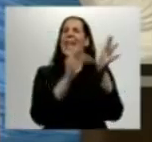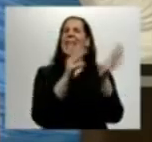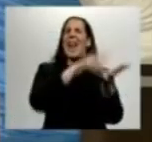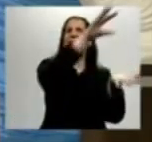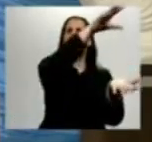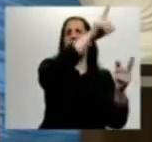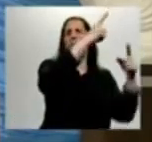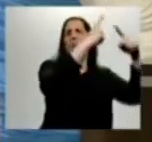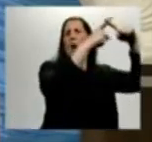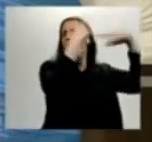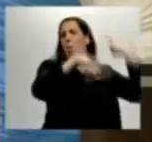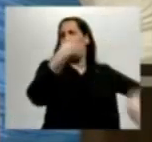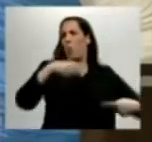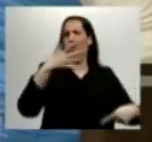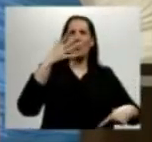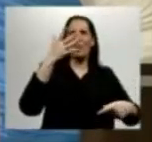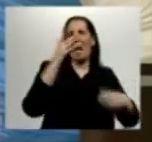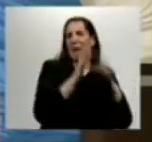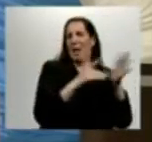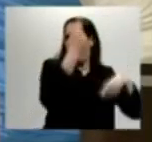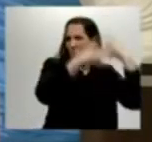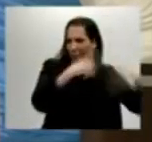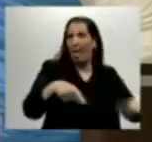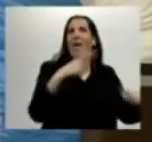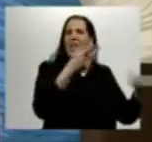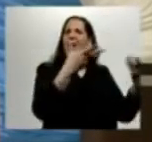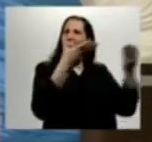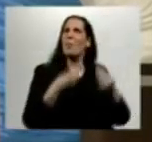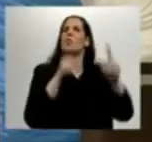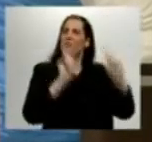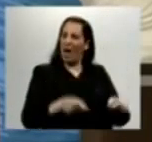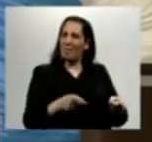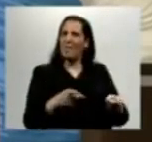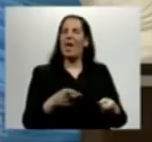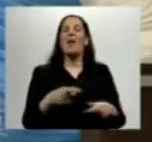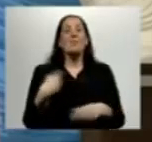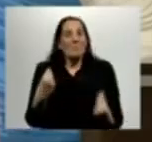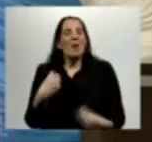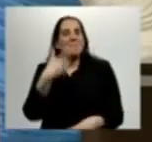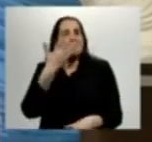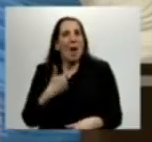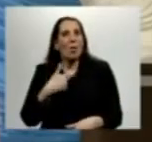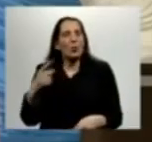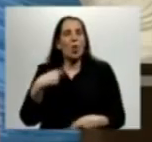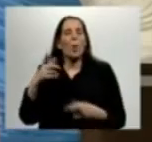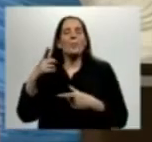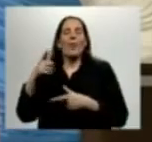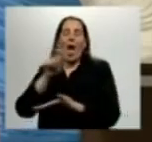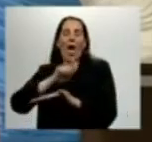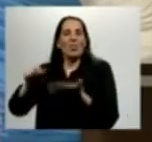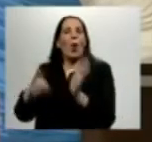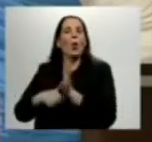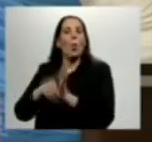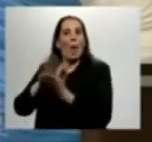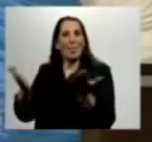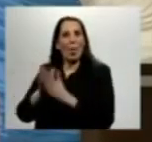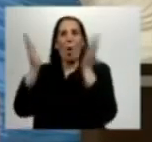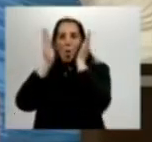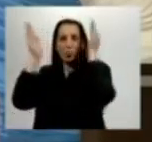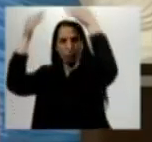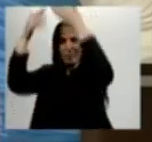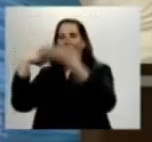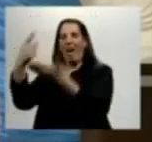credos que participaron activamente con nuestras diferencias. Por eso me gustó tanto también el documento del Episcopado argentino, que reconoció